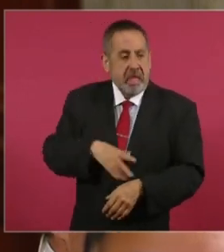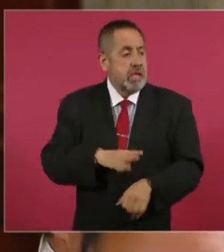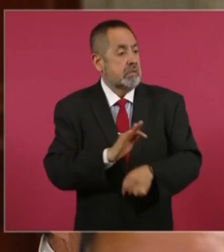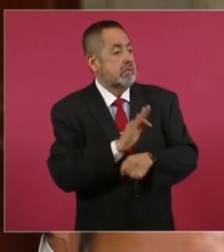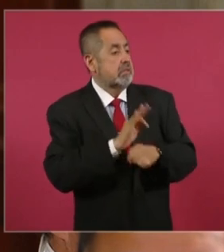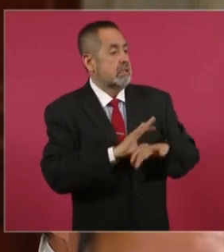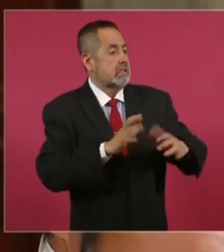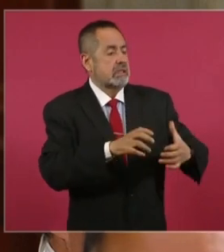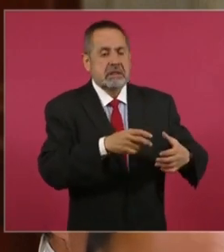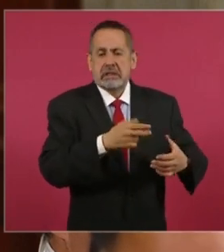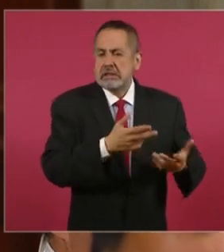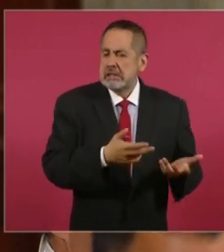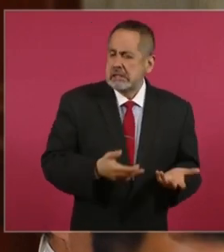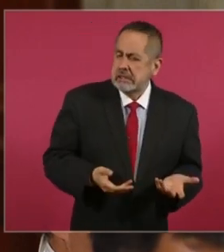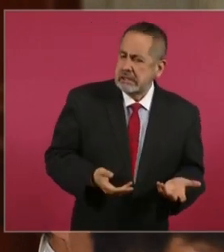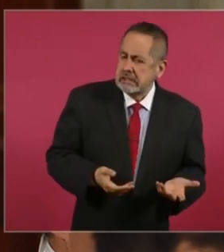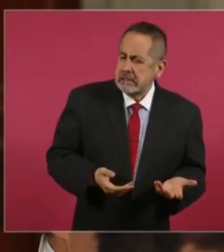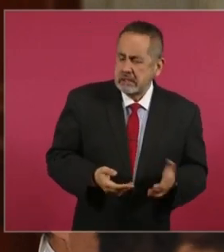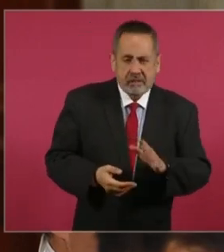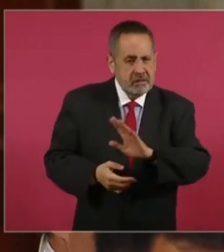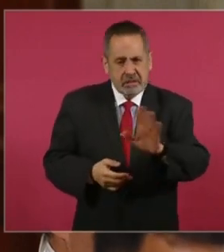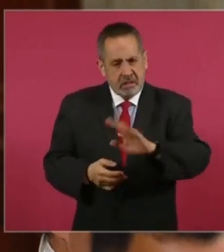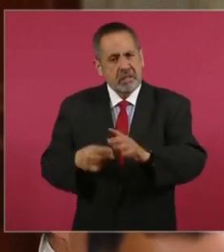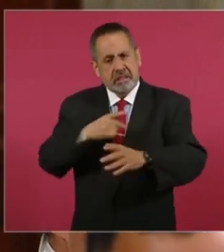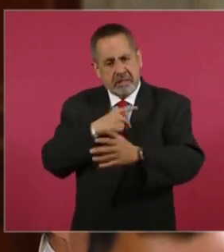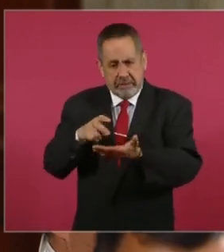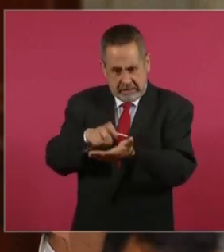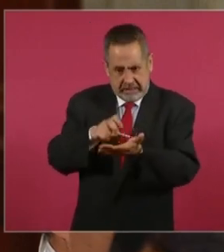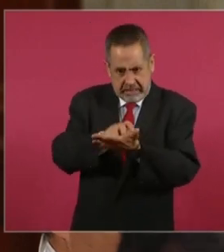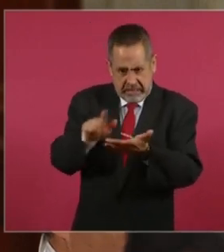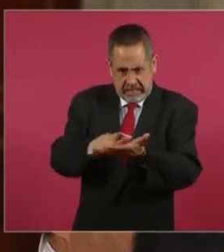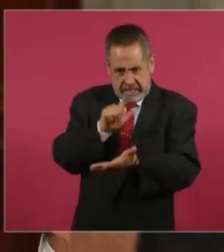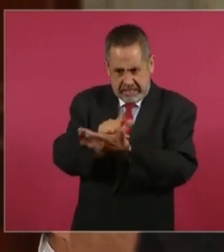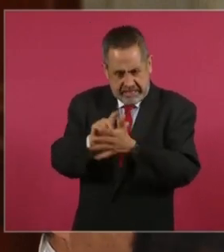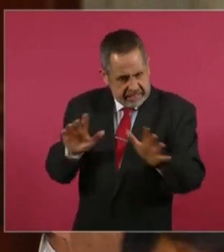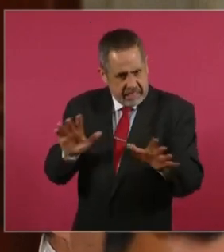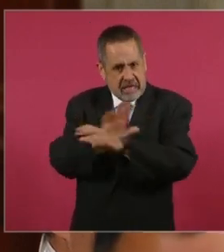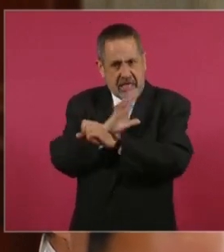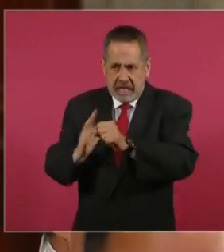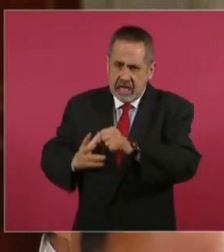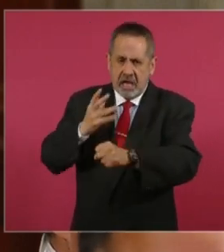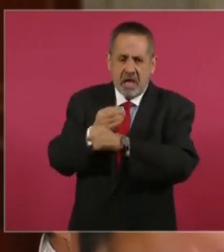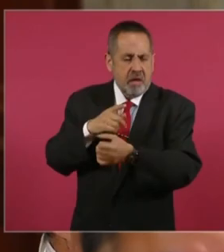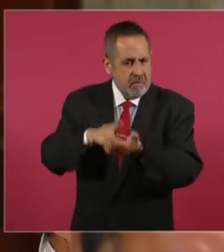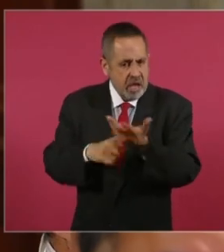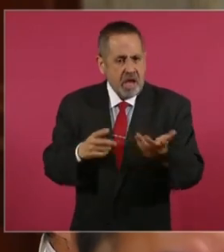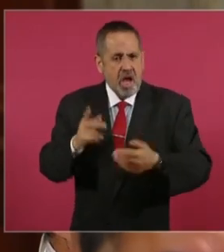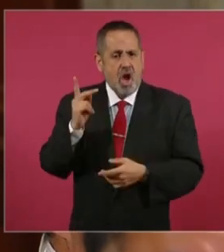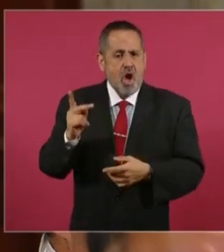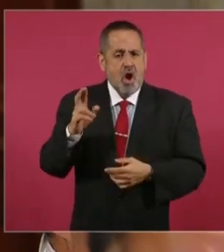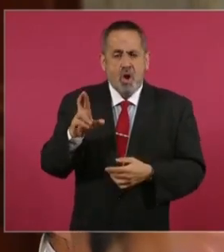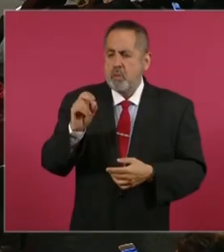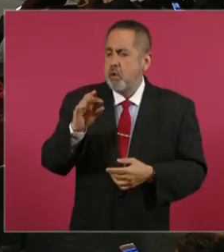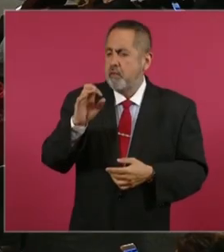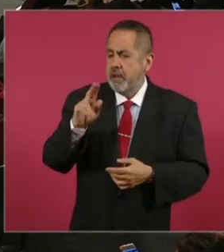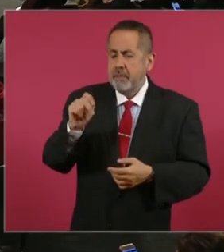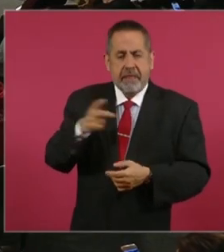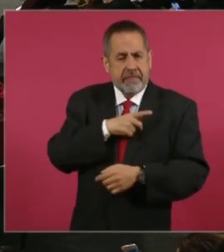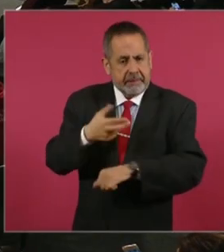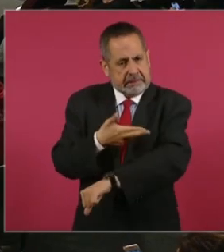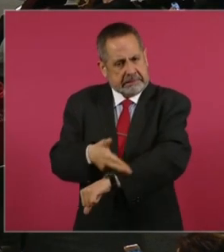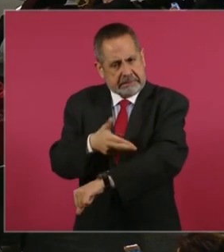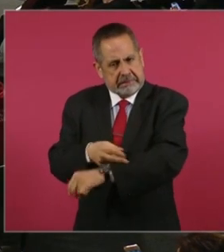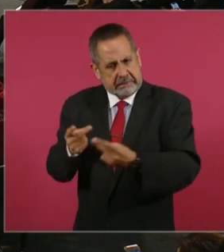naturaleza. En esa lógica debería haber una reforma en este organismo. De tal modo, la profepa podría agilizar los procedimientos